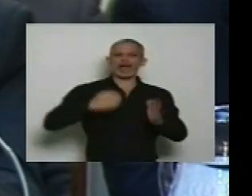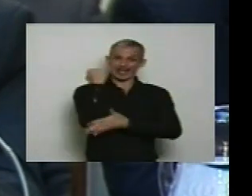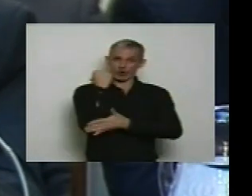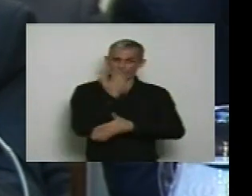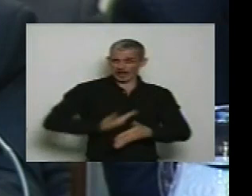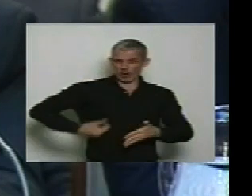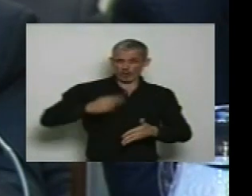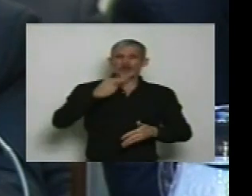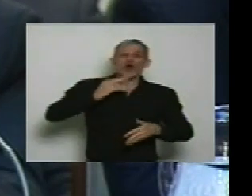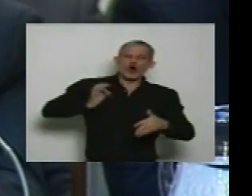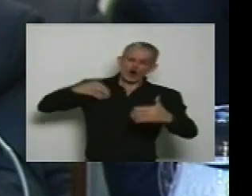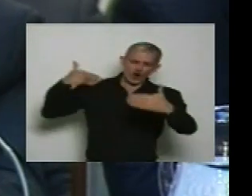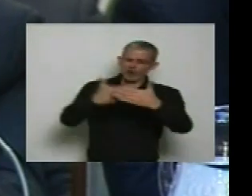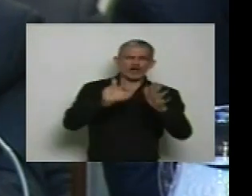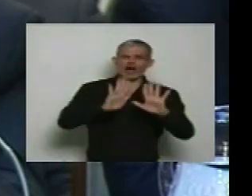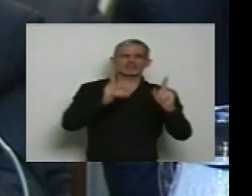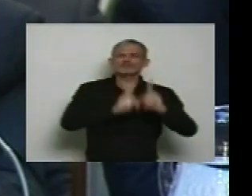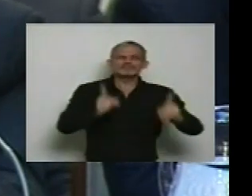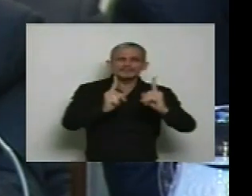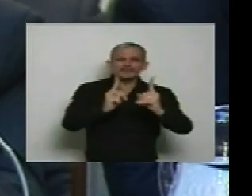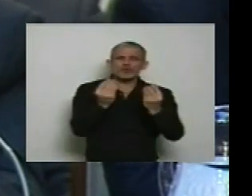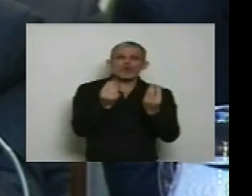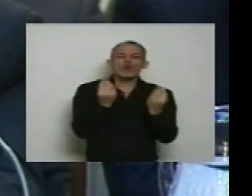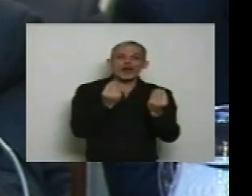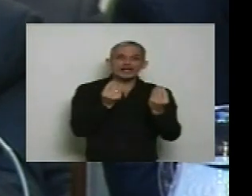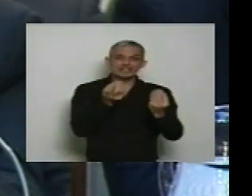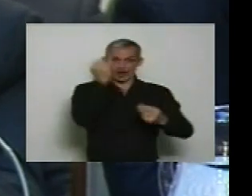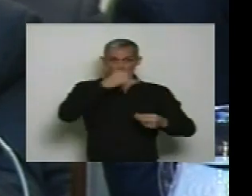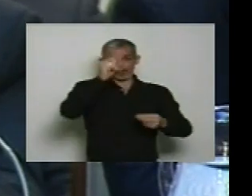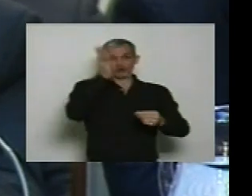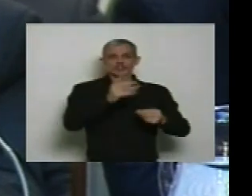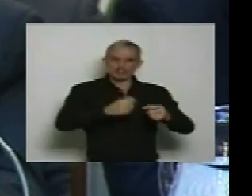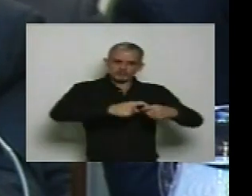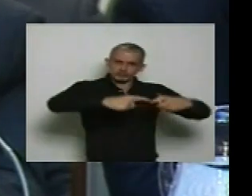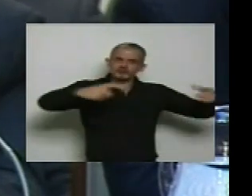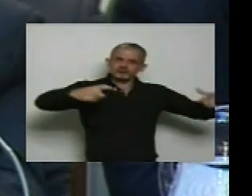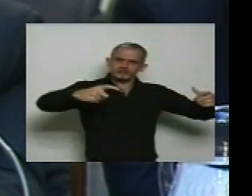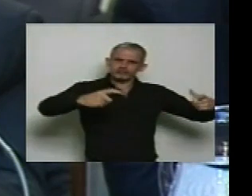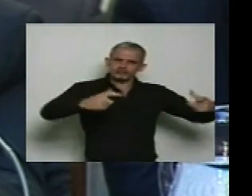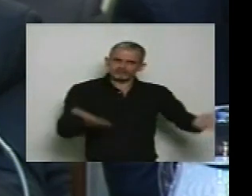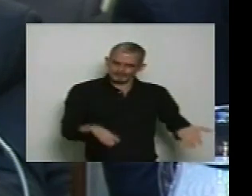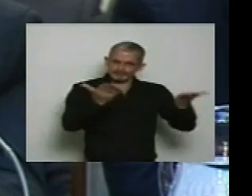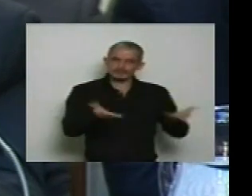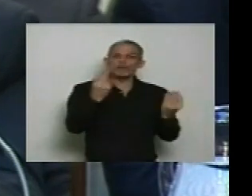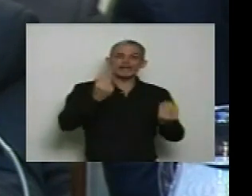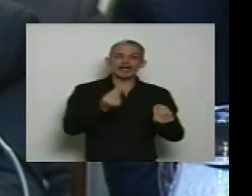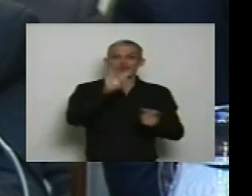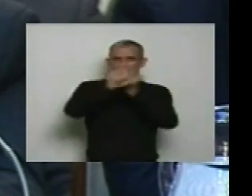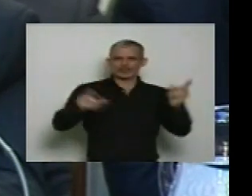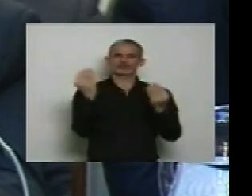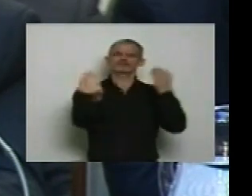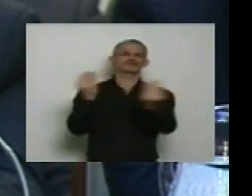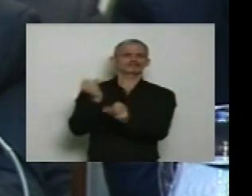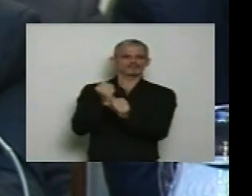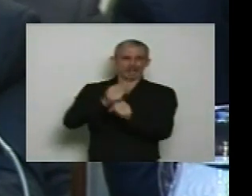gobierno durante estos 11 años, que es sostener elevadas tasas de crecimiento, con esto sostener la ocupación y el empleo